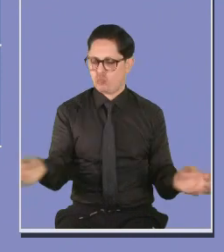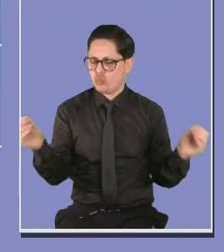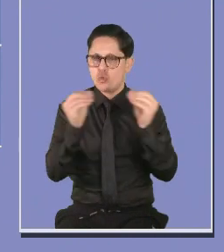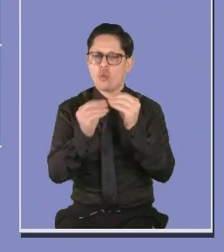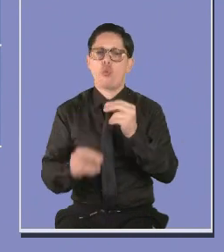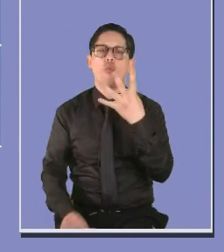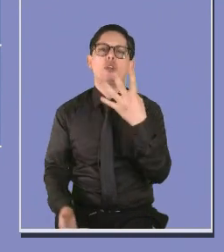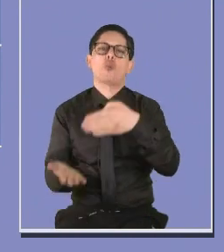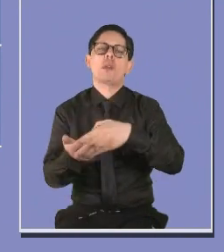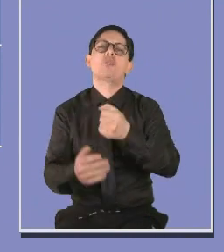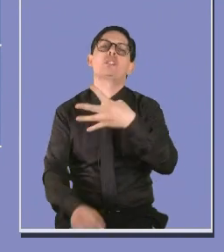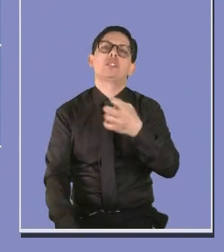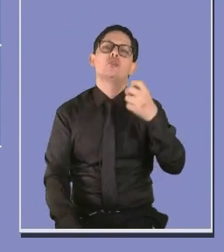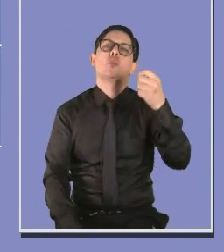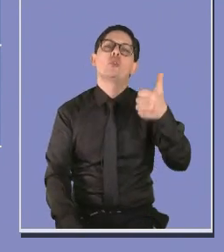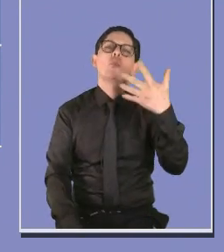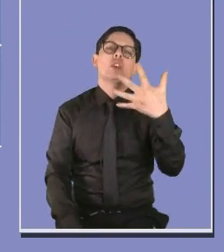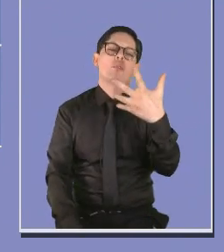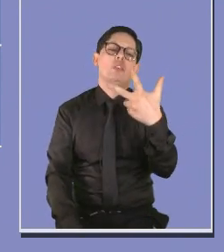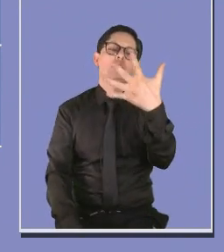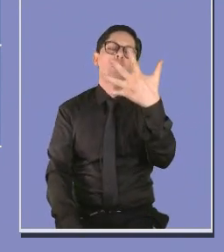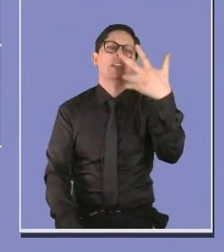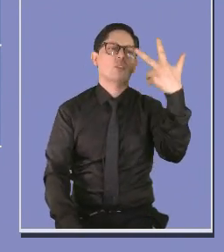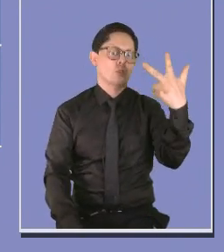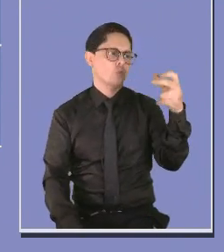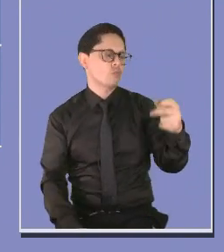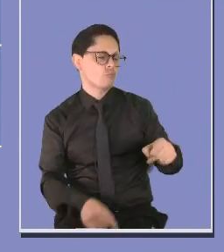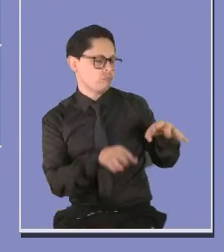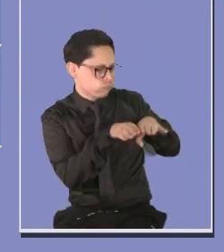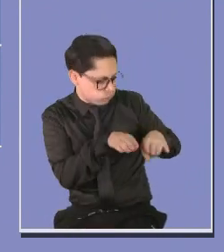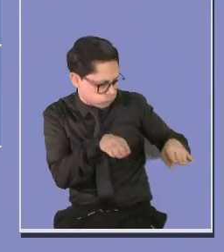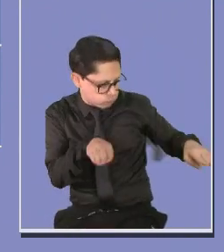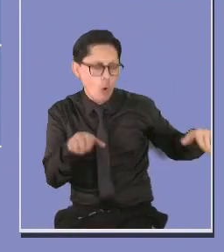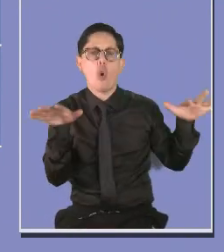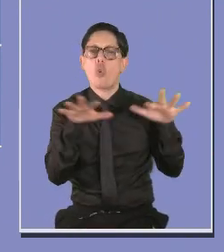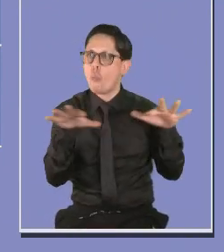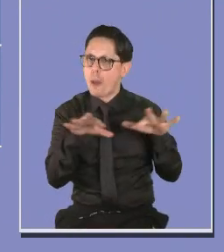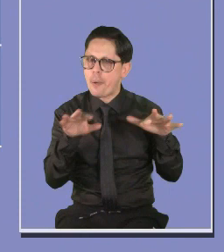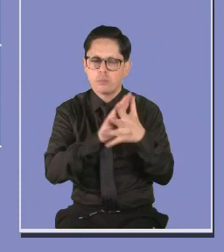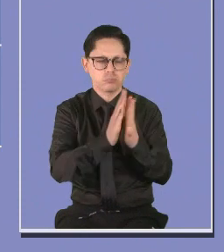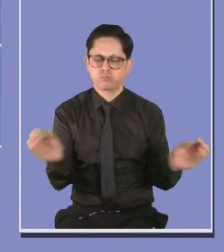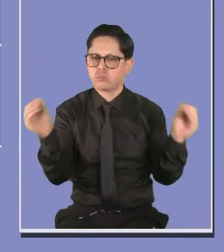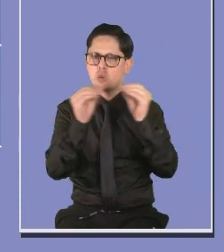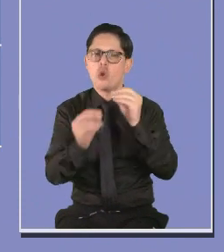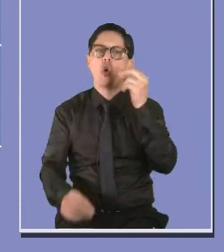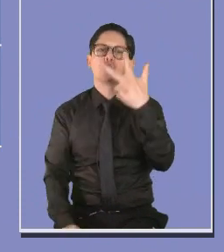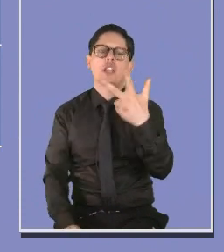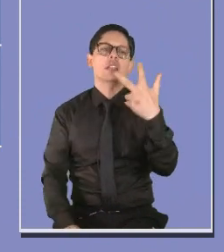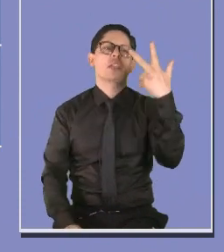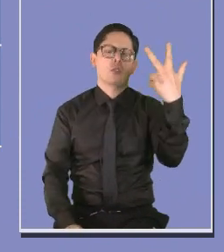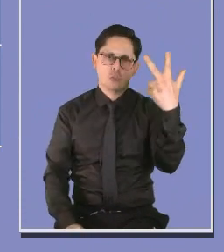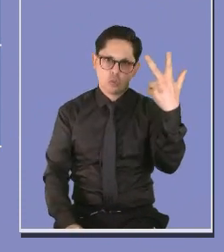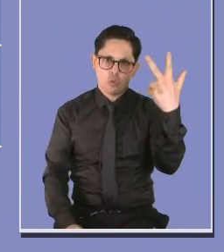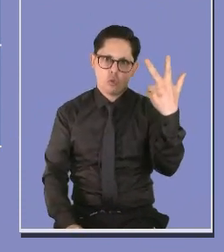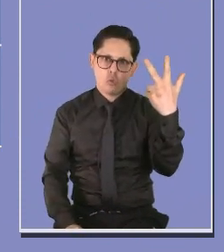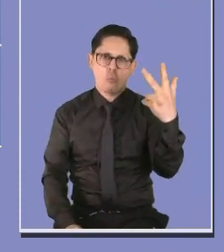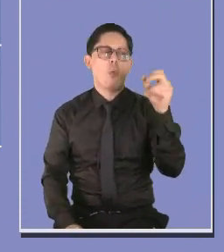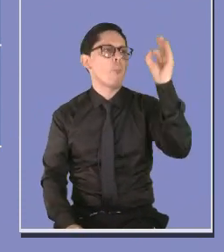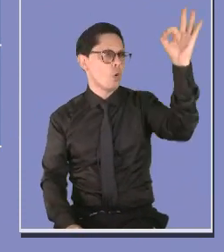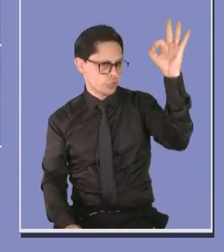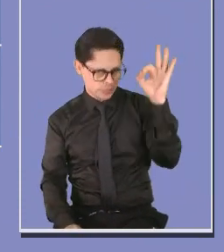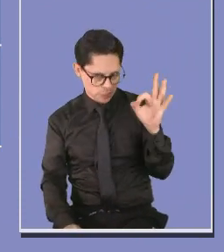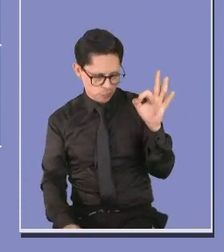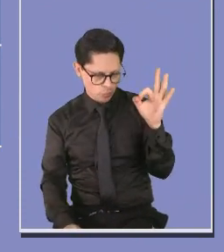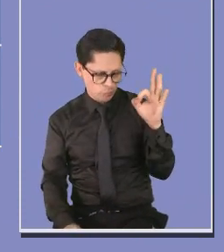de 4.258 camas críticas adultas ocupadas lo que hace un 88%